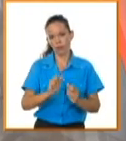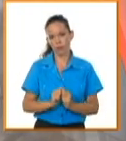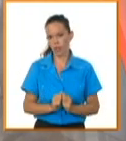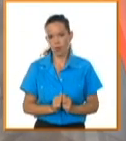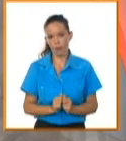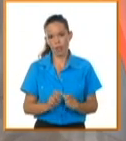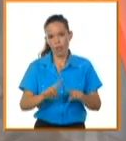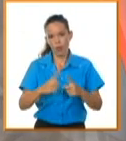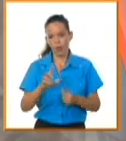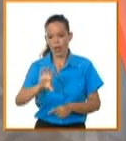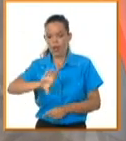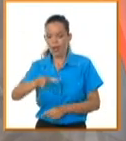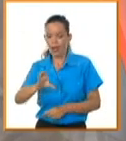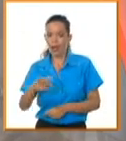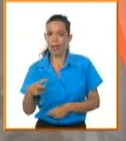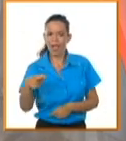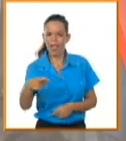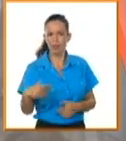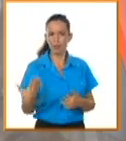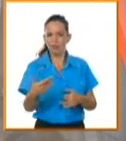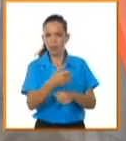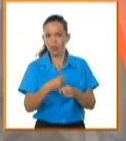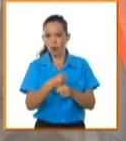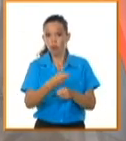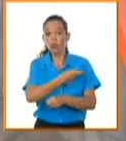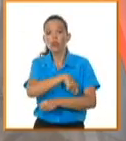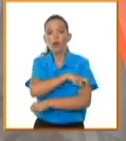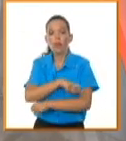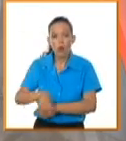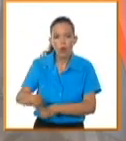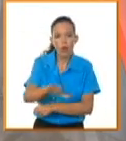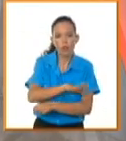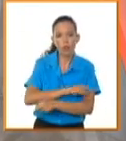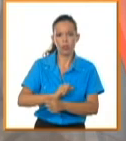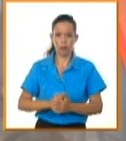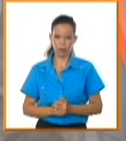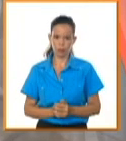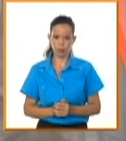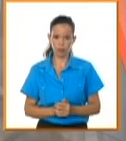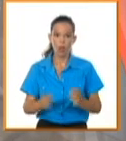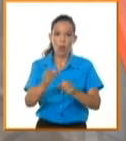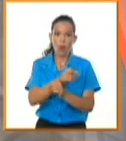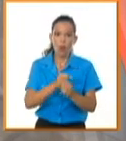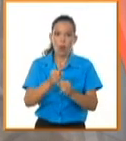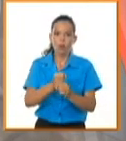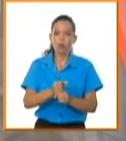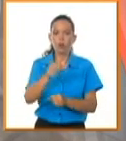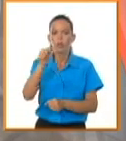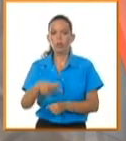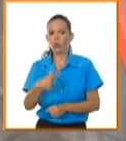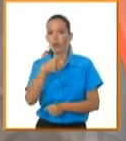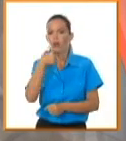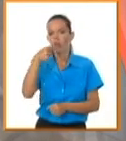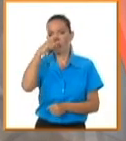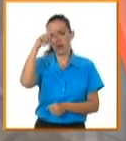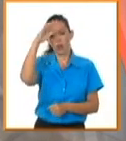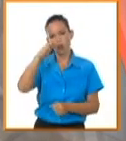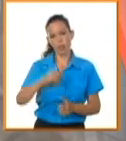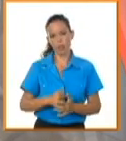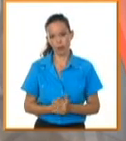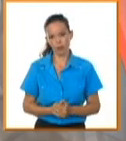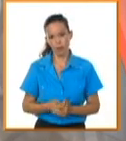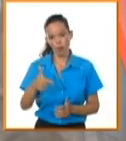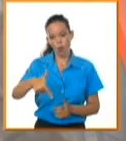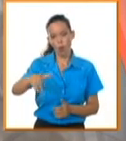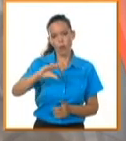el salario de cualquiera de nosotros y en ese sentido sí se ha visto Pero además se ha planteado siempre